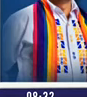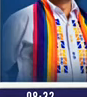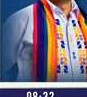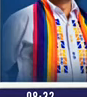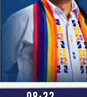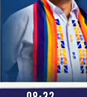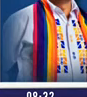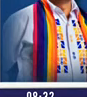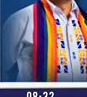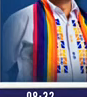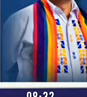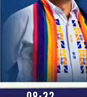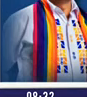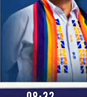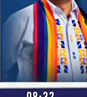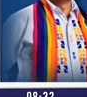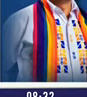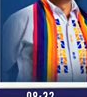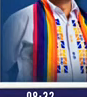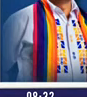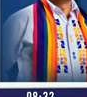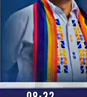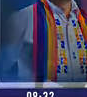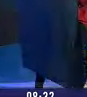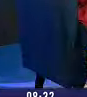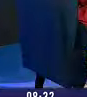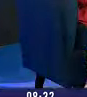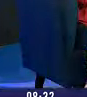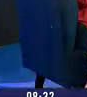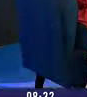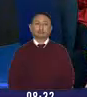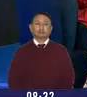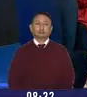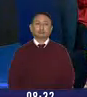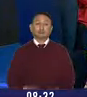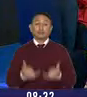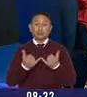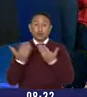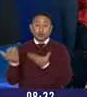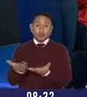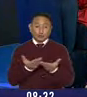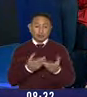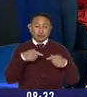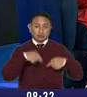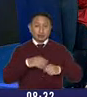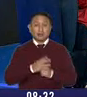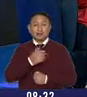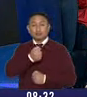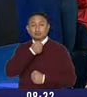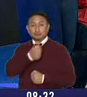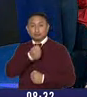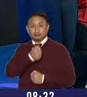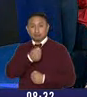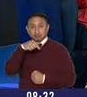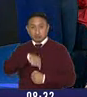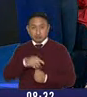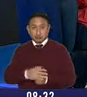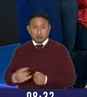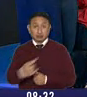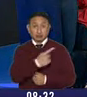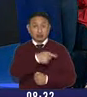2 veces alcalde de Cayambe. Le damos la bienvenida a Guillermo Churuchumbi a este espacio de entrevistas para que,